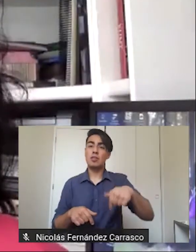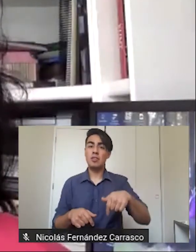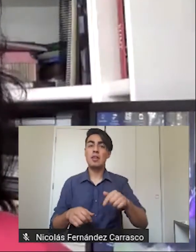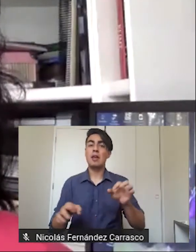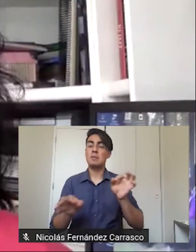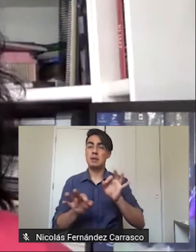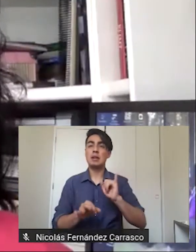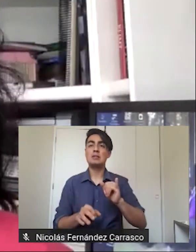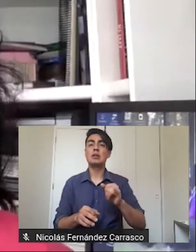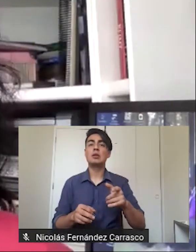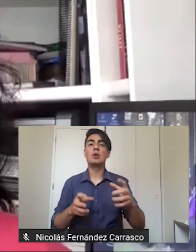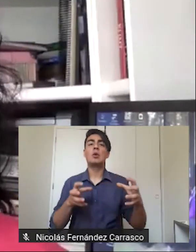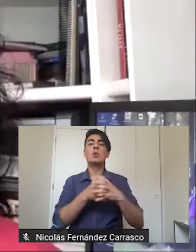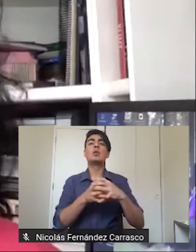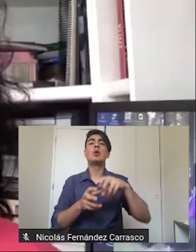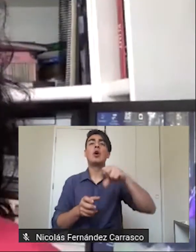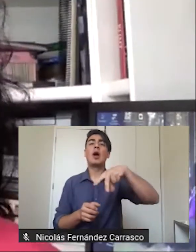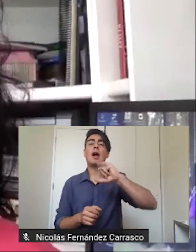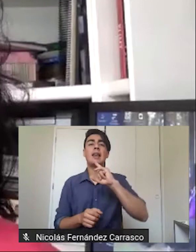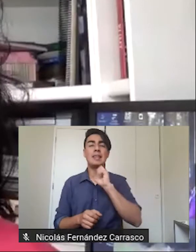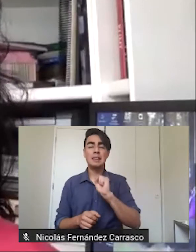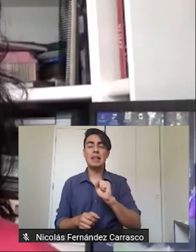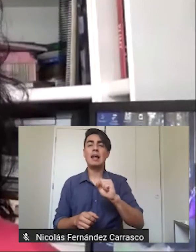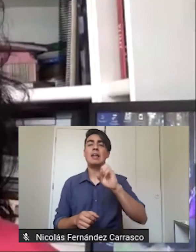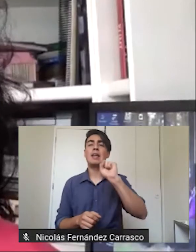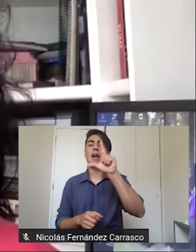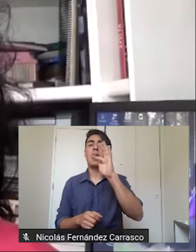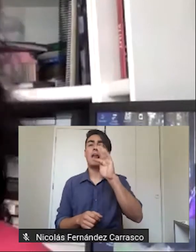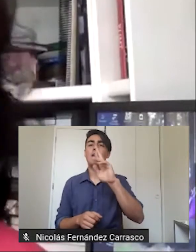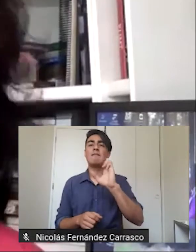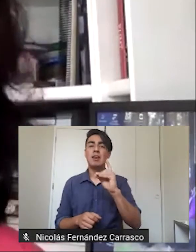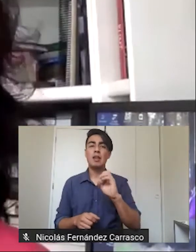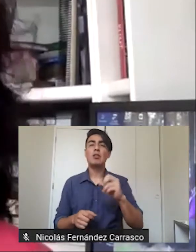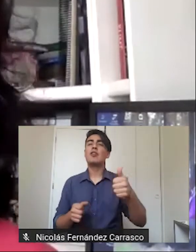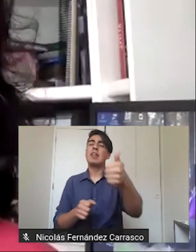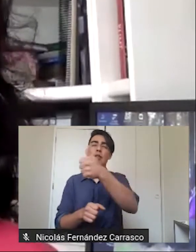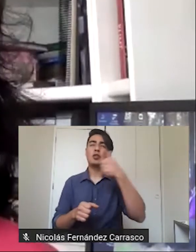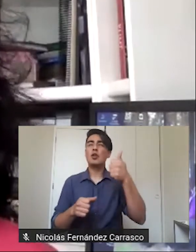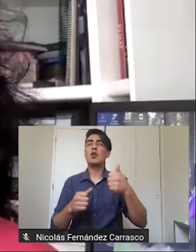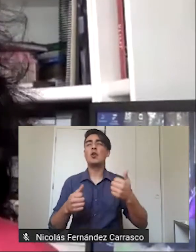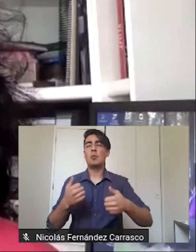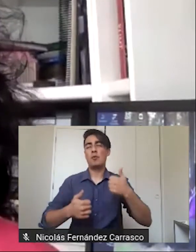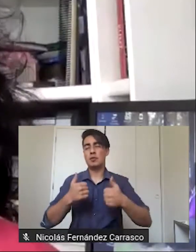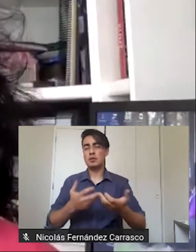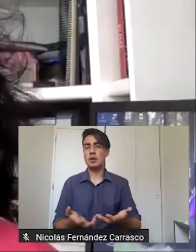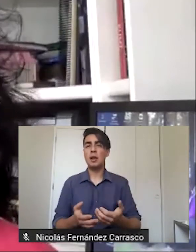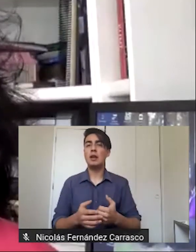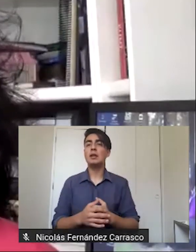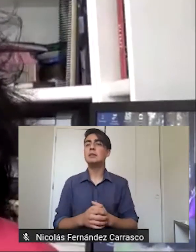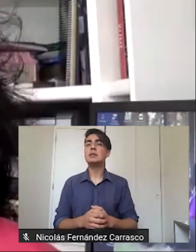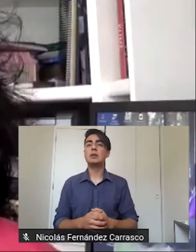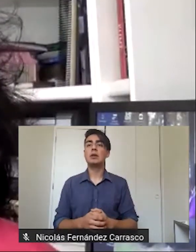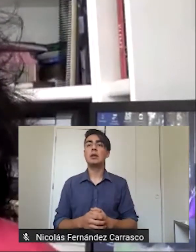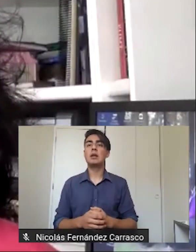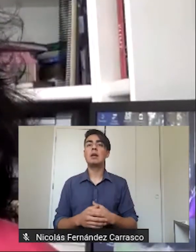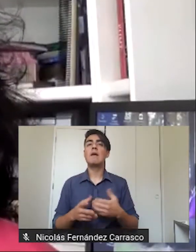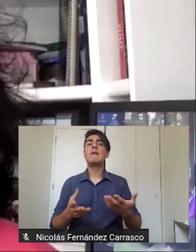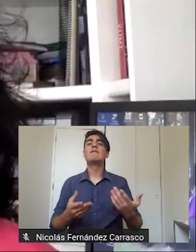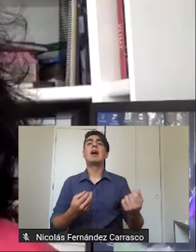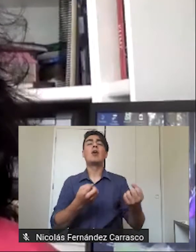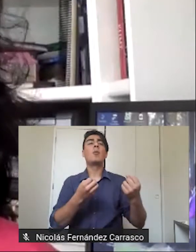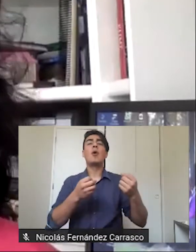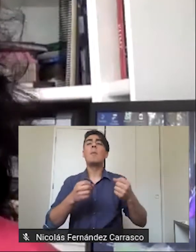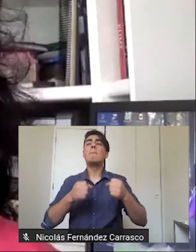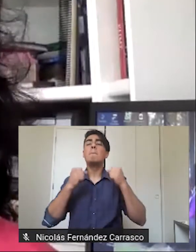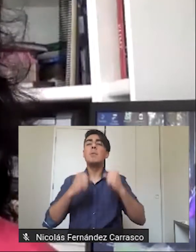que poder avanzar en construir, contar con mejores herramientas para